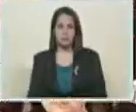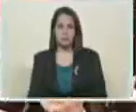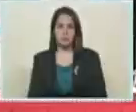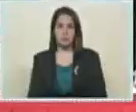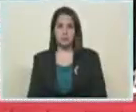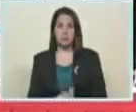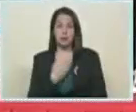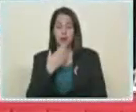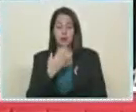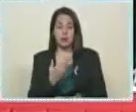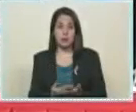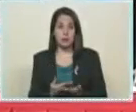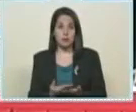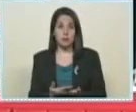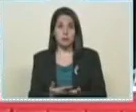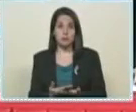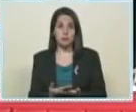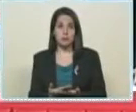Y les pido